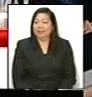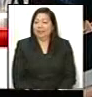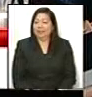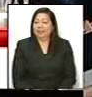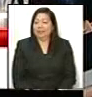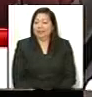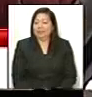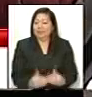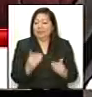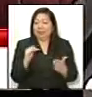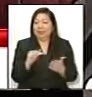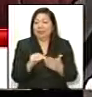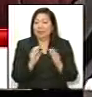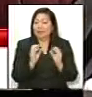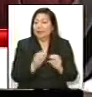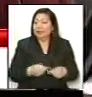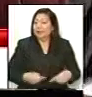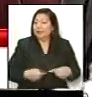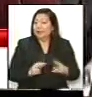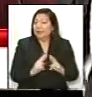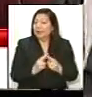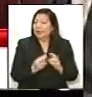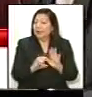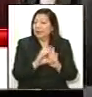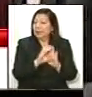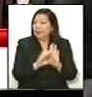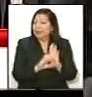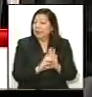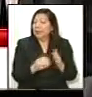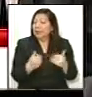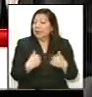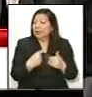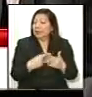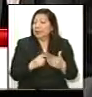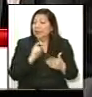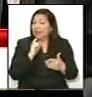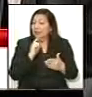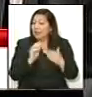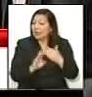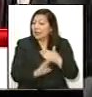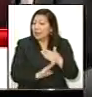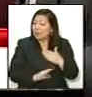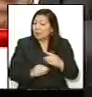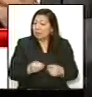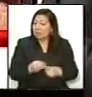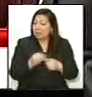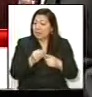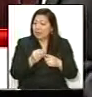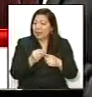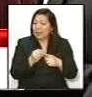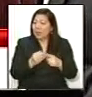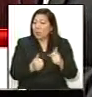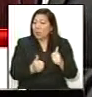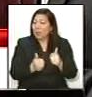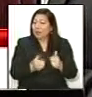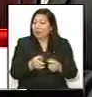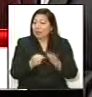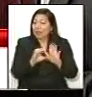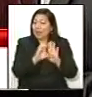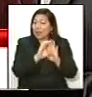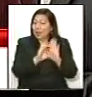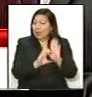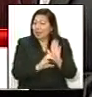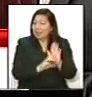El marco que tiene que definir un debate de reforma constitucional tiene que ser sobre la base de los principios sobre los cuales se interpreta la